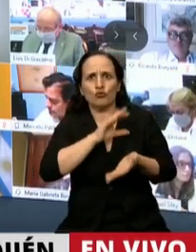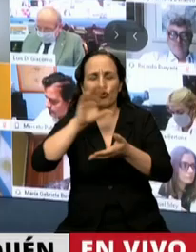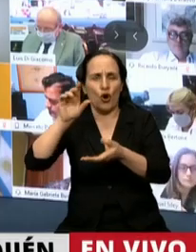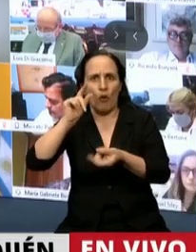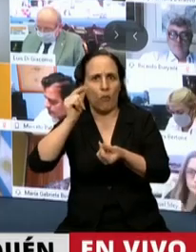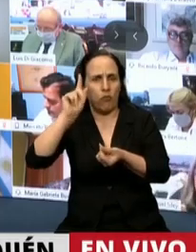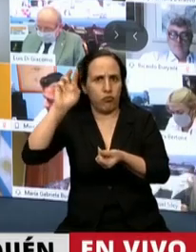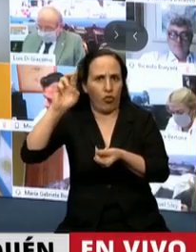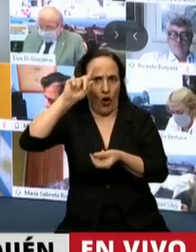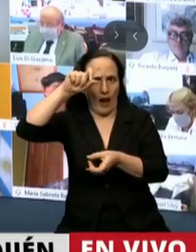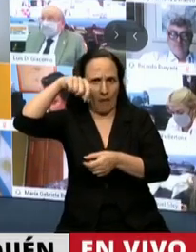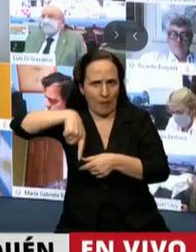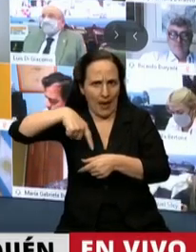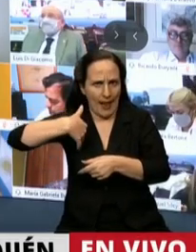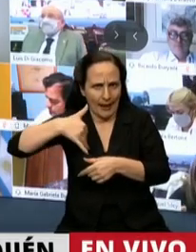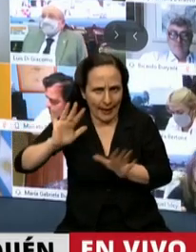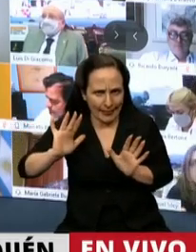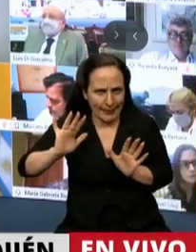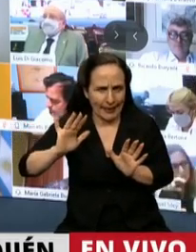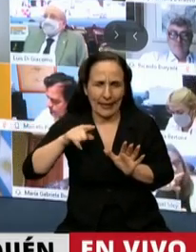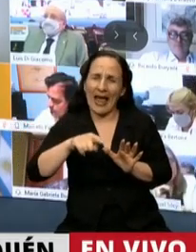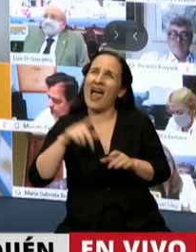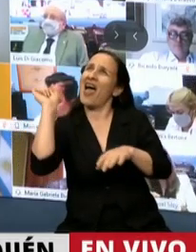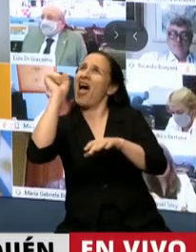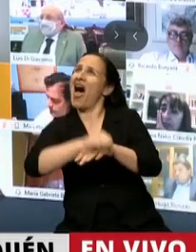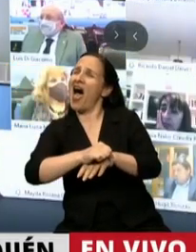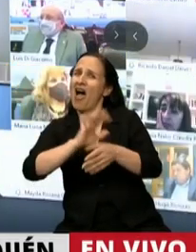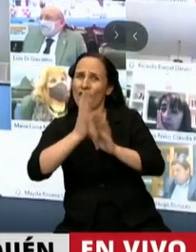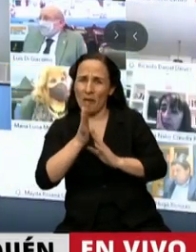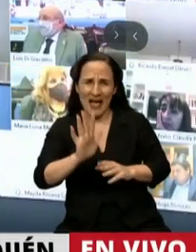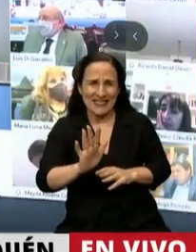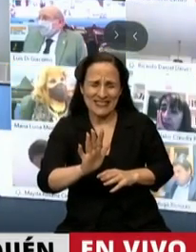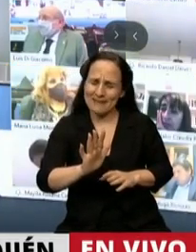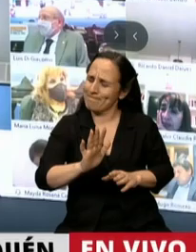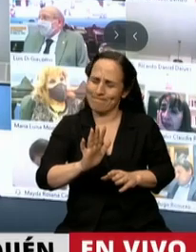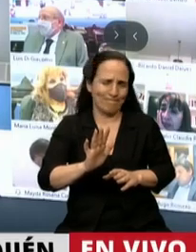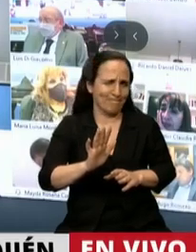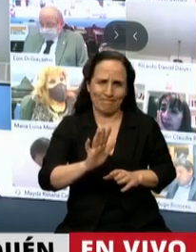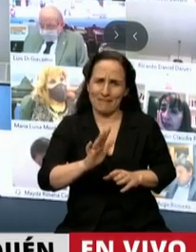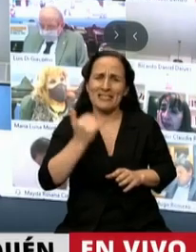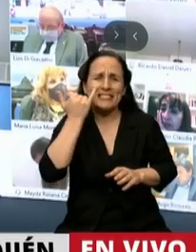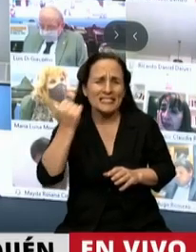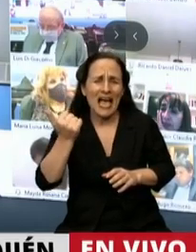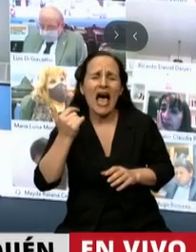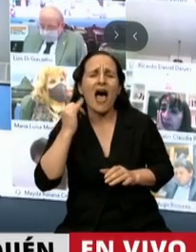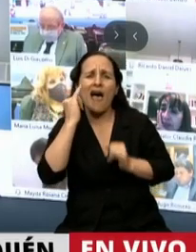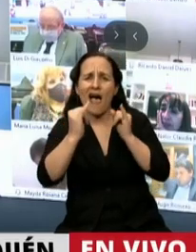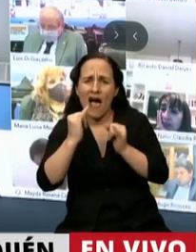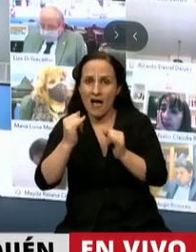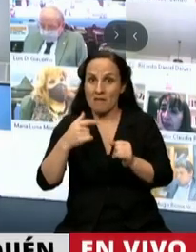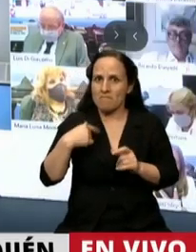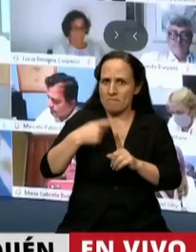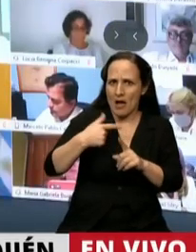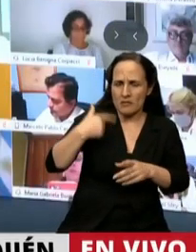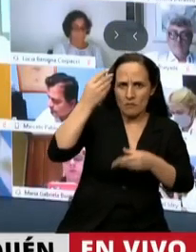se merece este destrato y desconsideración. Con todas las observaciones que he marcado y con mi